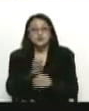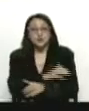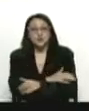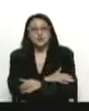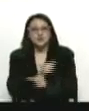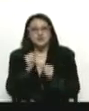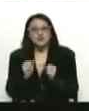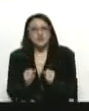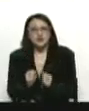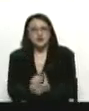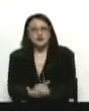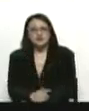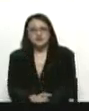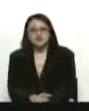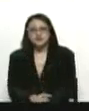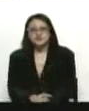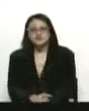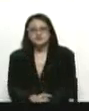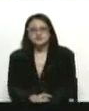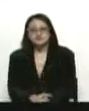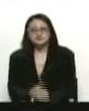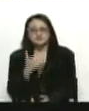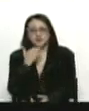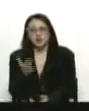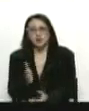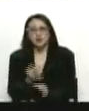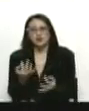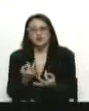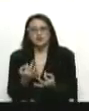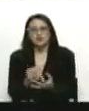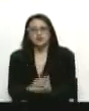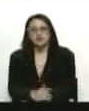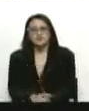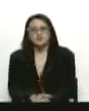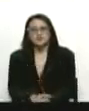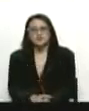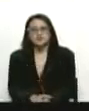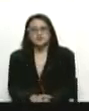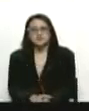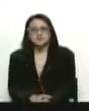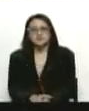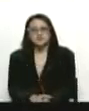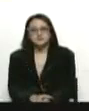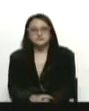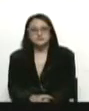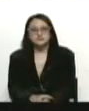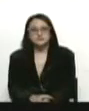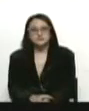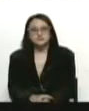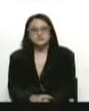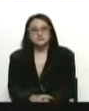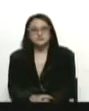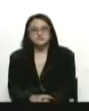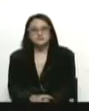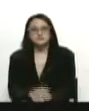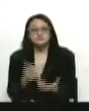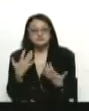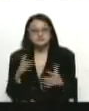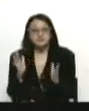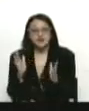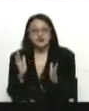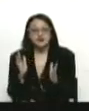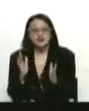extremista, que son unos miserables y unas miserables, quizás unas